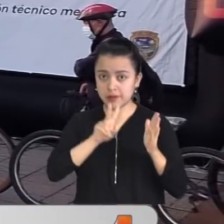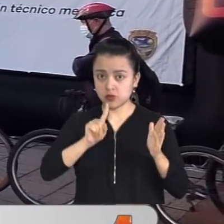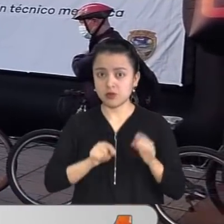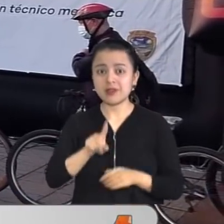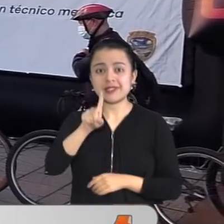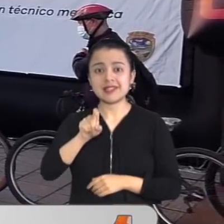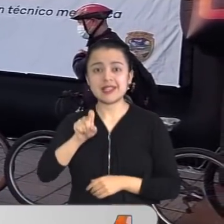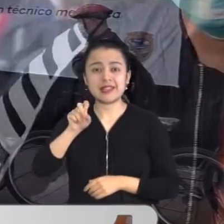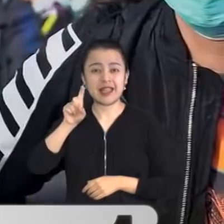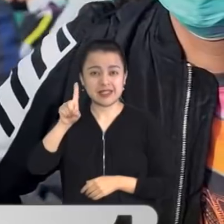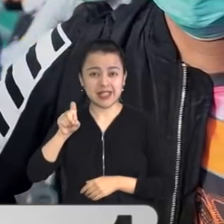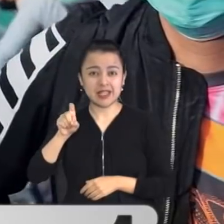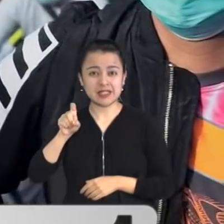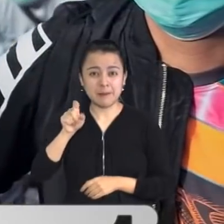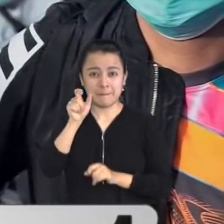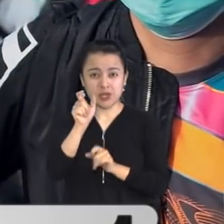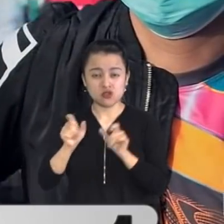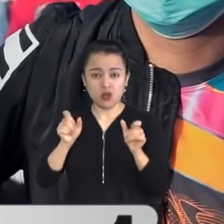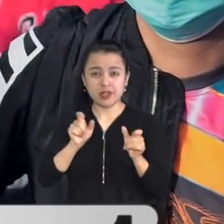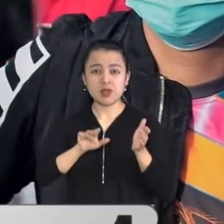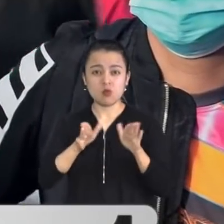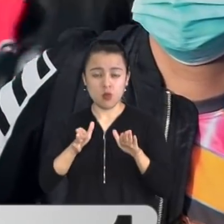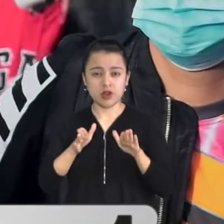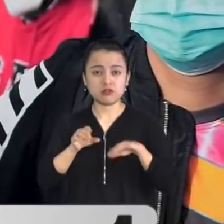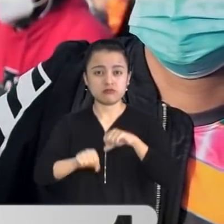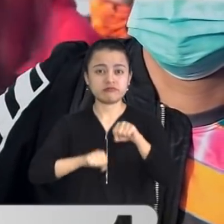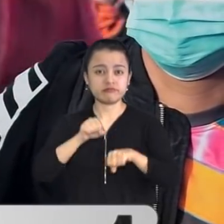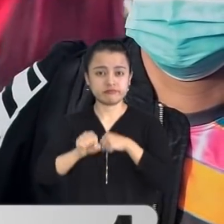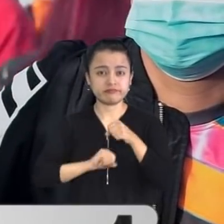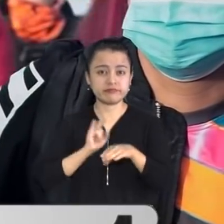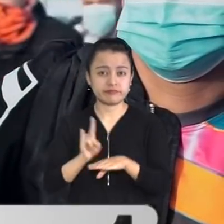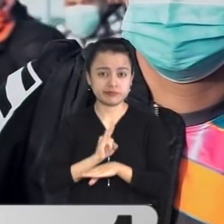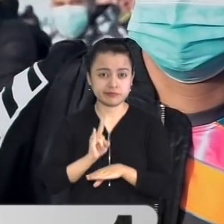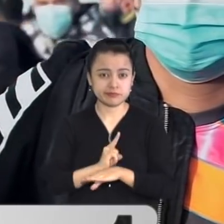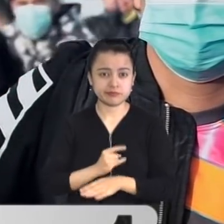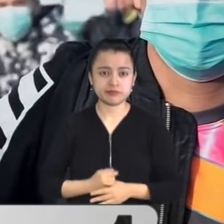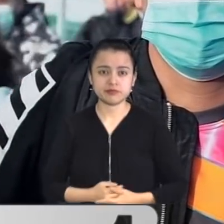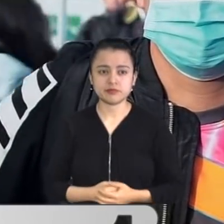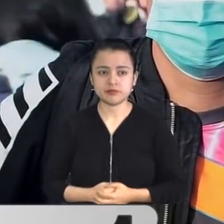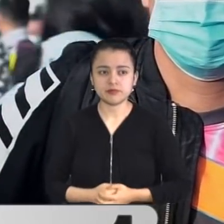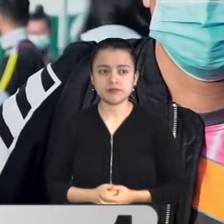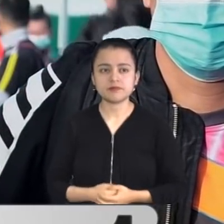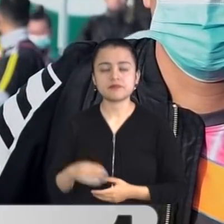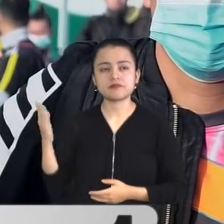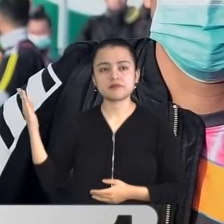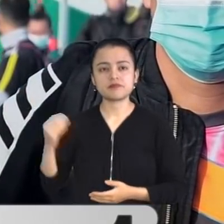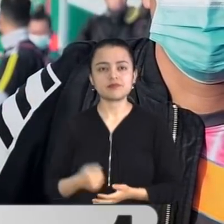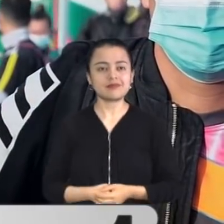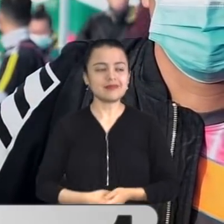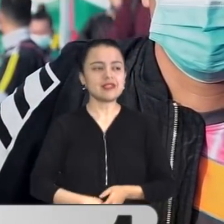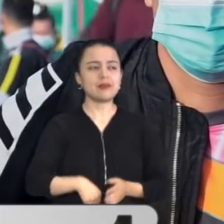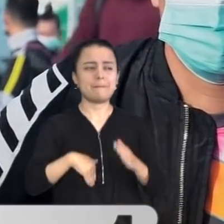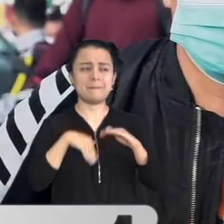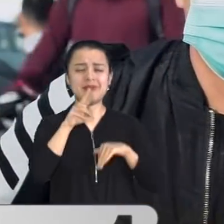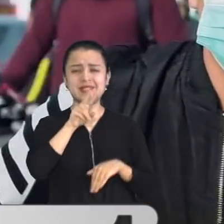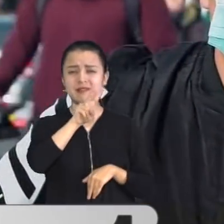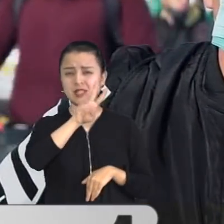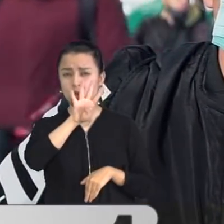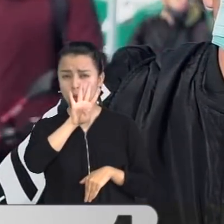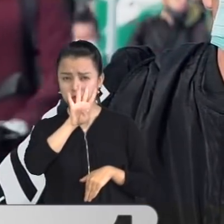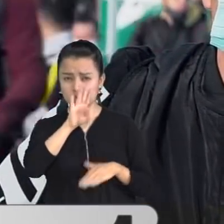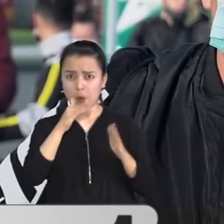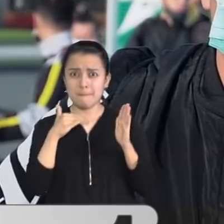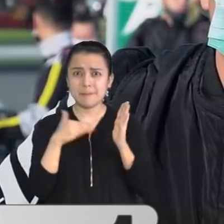siniestros viales. Y eso es lo que hoy en día nos ha permitido aplicar más de 24.000 comparendos